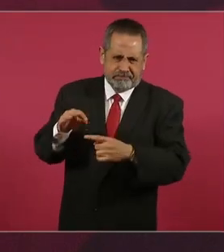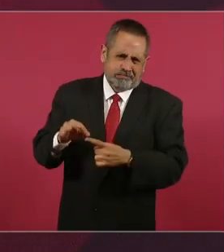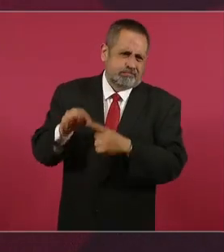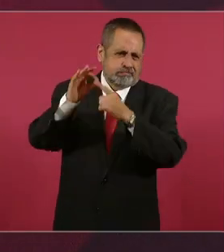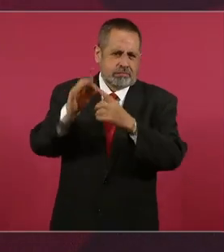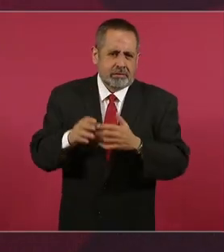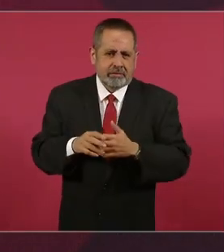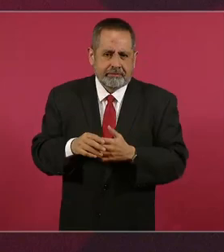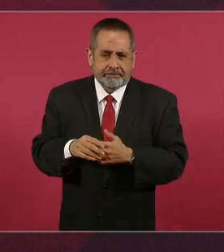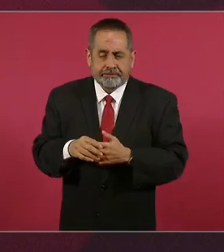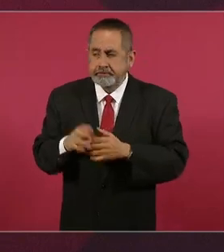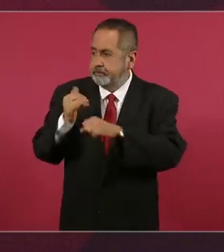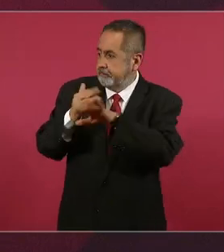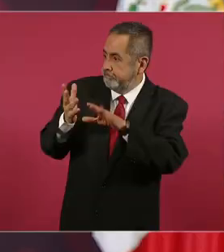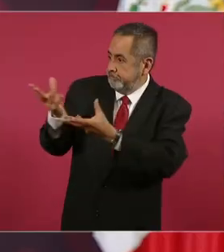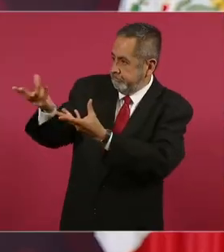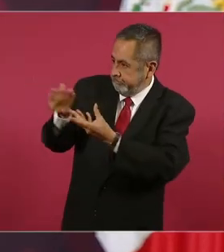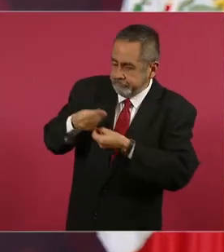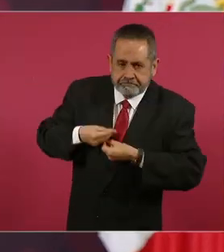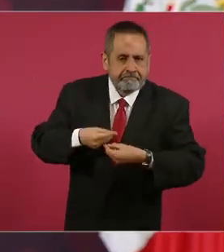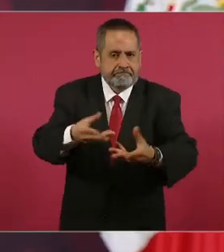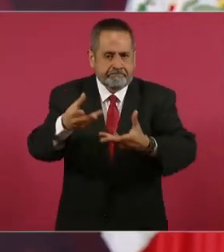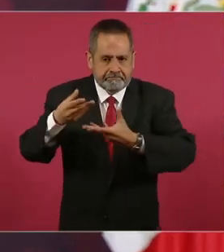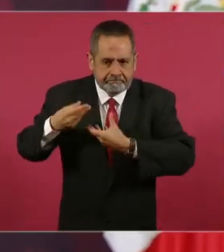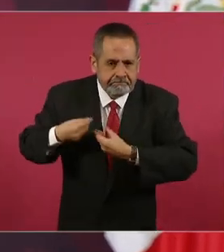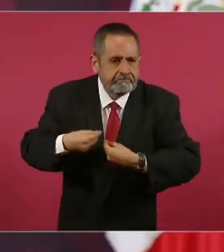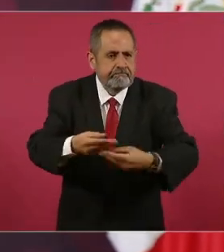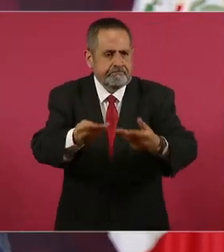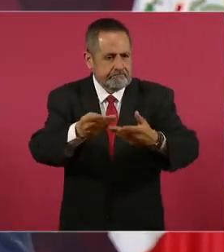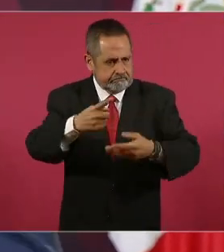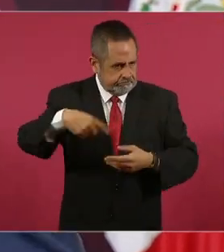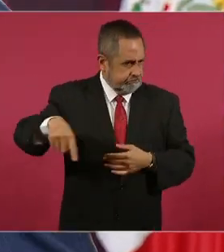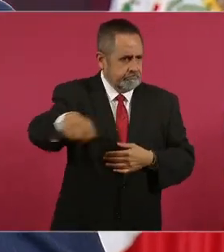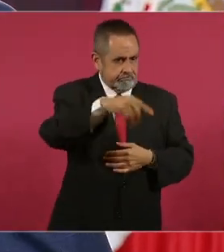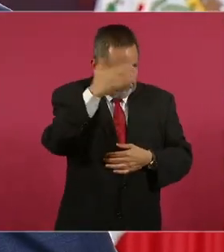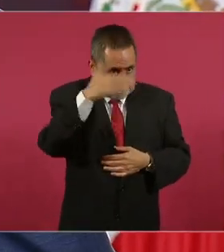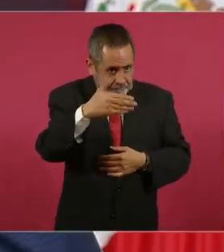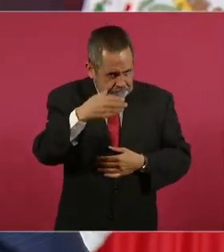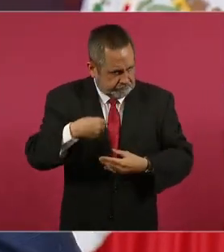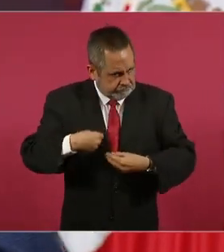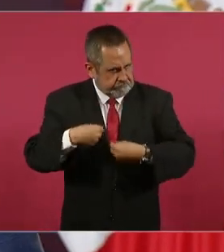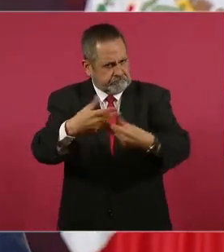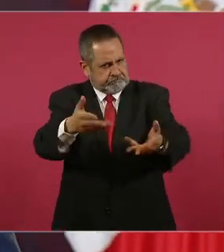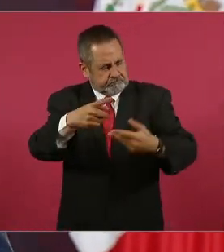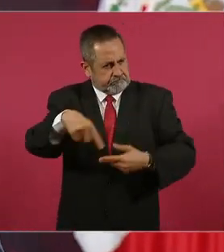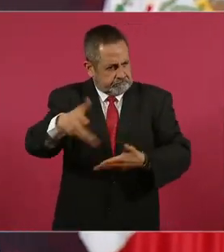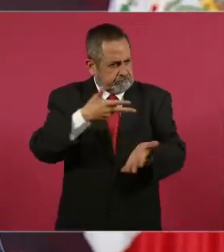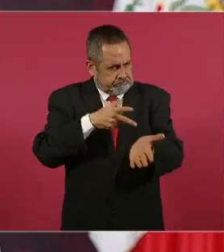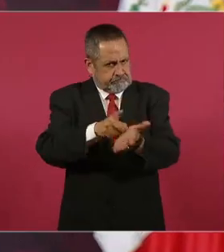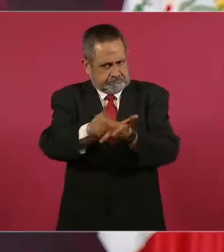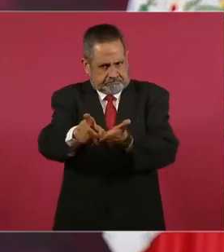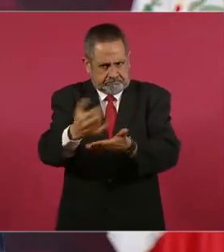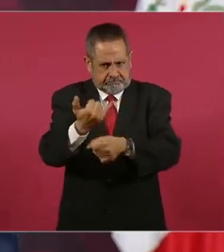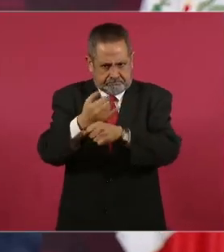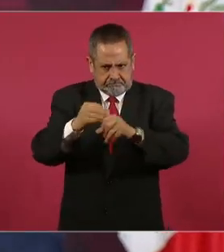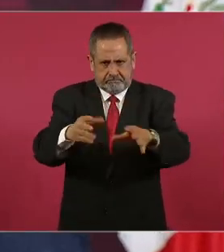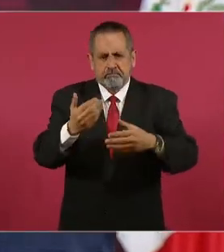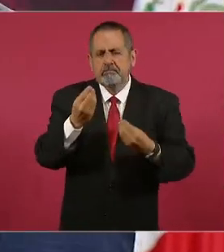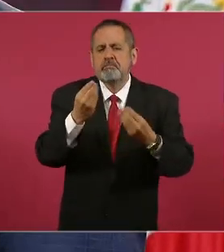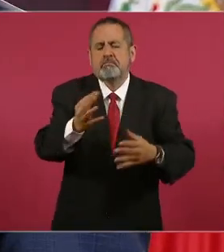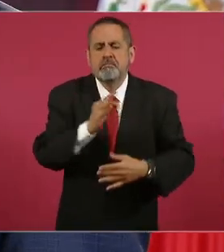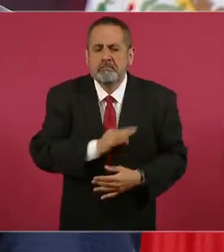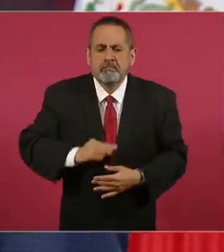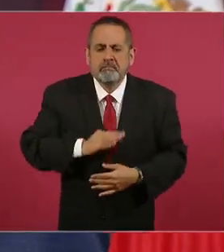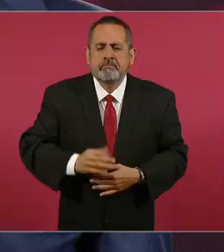el transmitir información, el garantizar el derecho del pueblo a la información. Entonces, pues, muchas